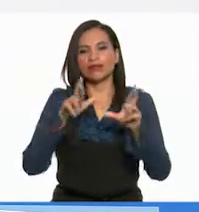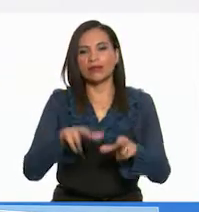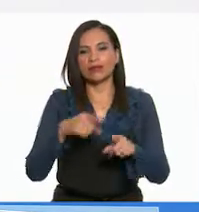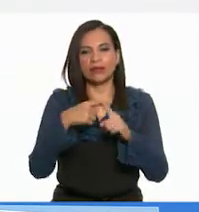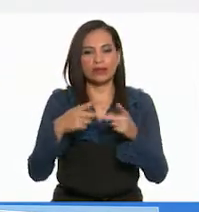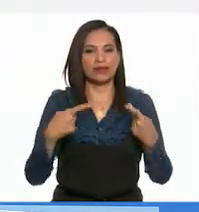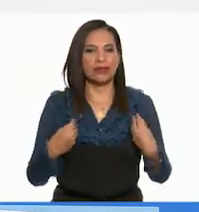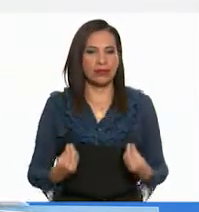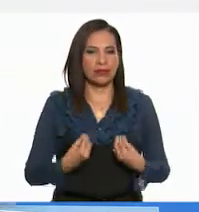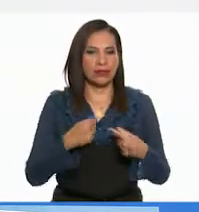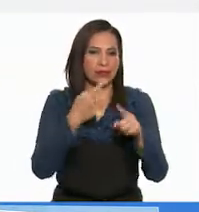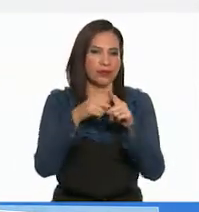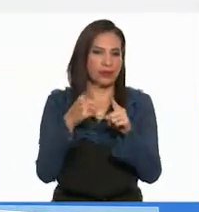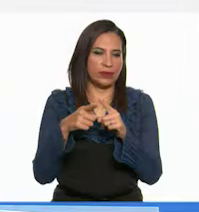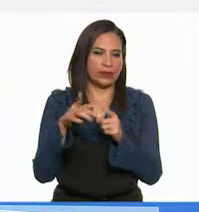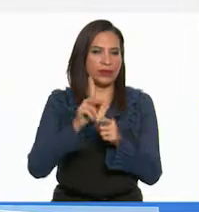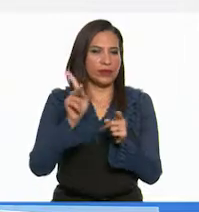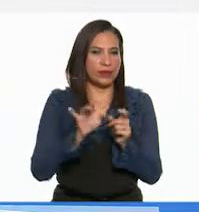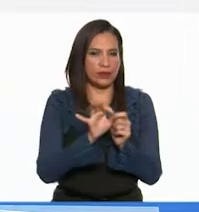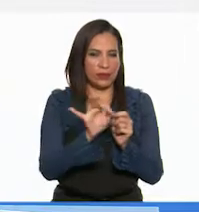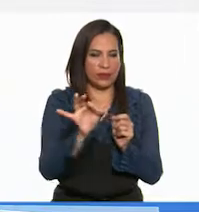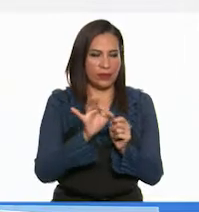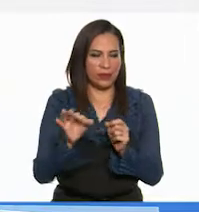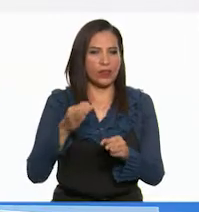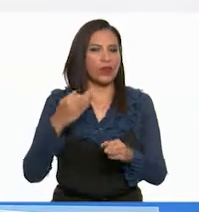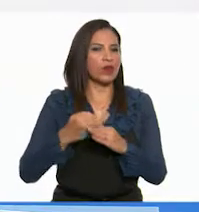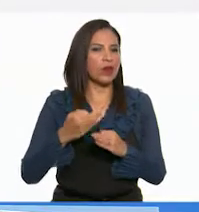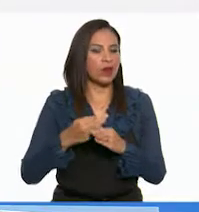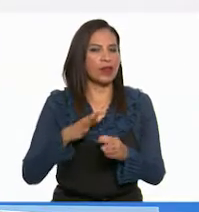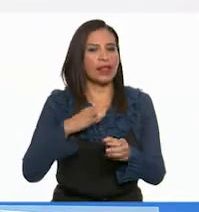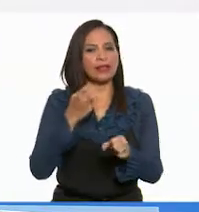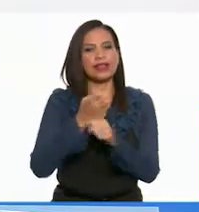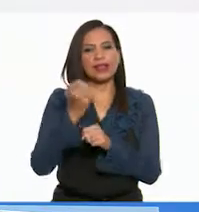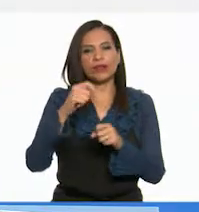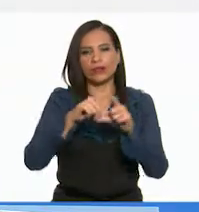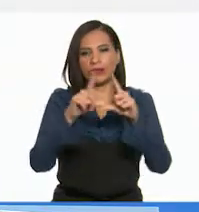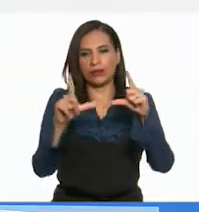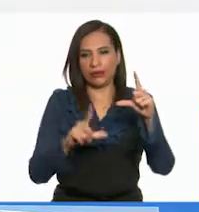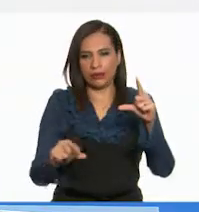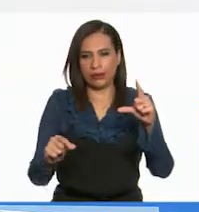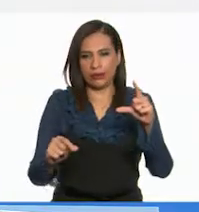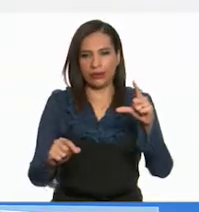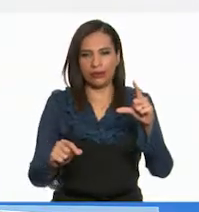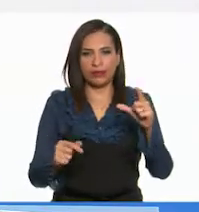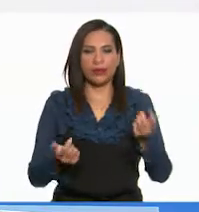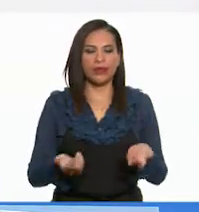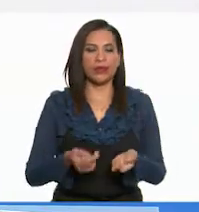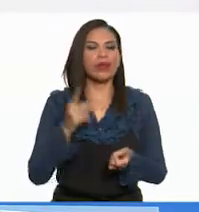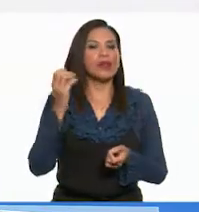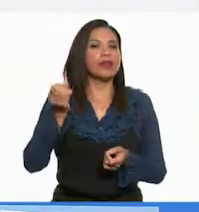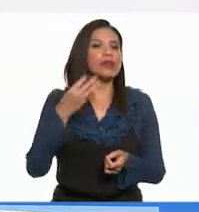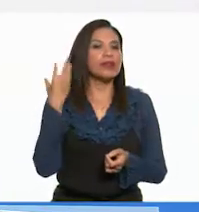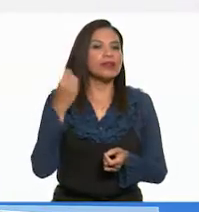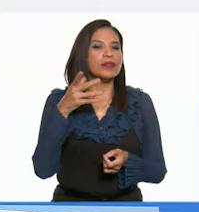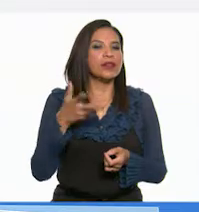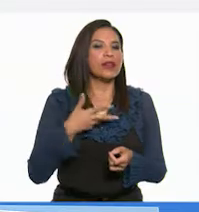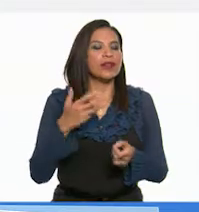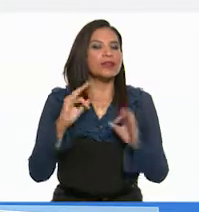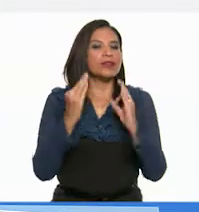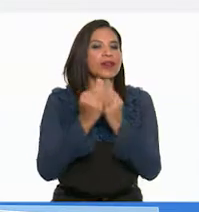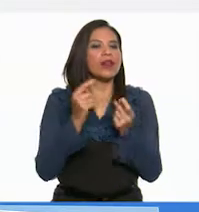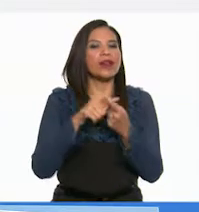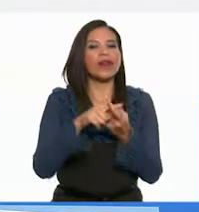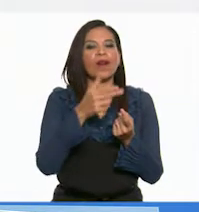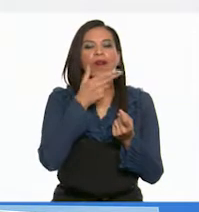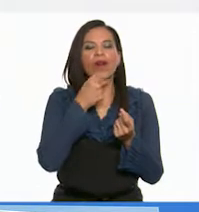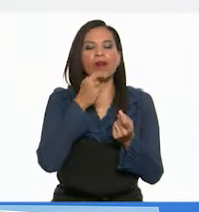los habitantes de las diversas provincias, actualmente estados de la República Mexicana. El Congreso estaba formado por